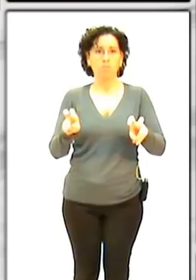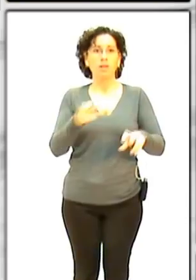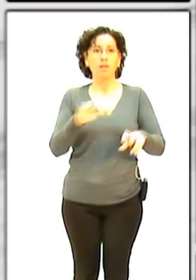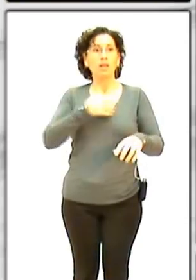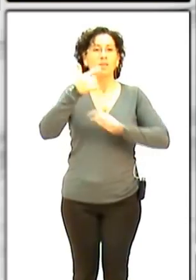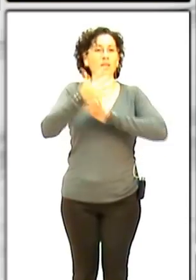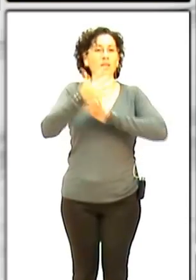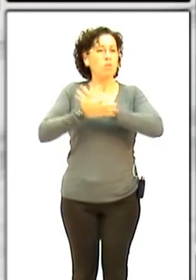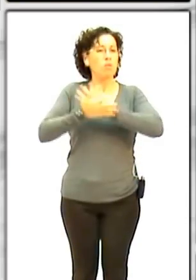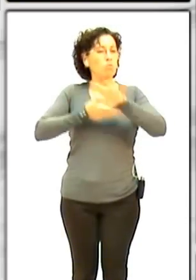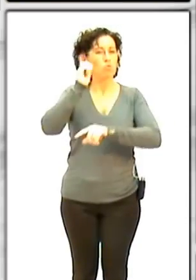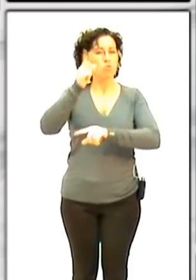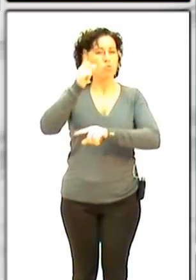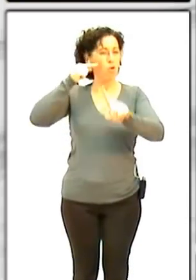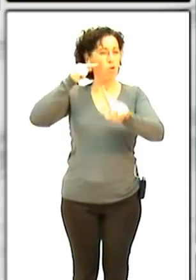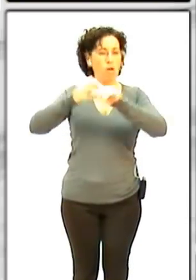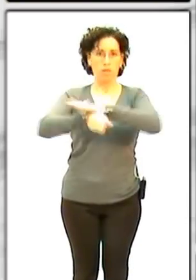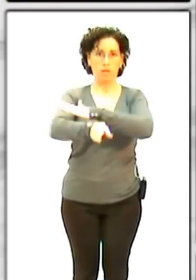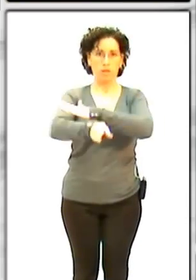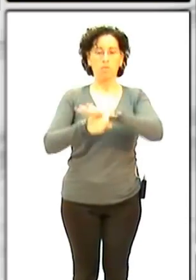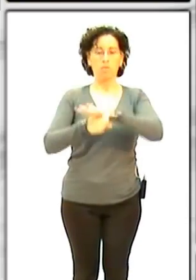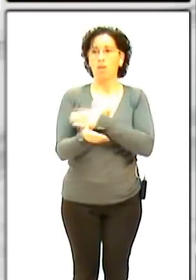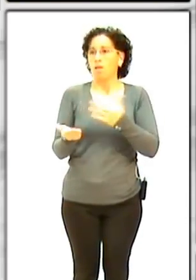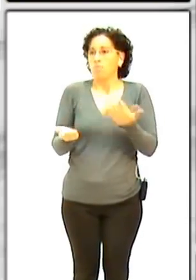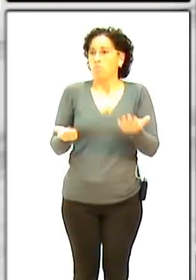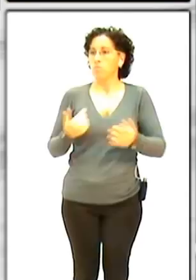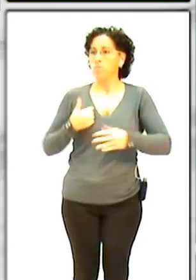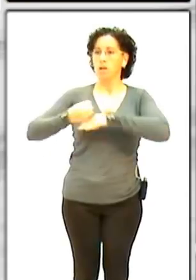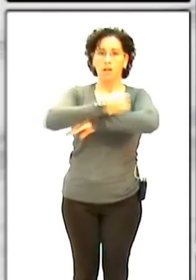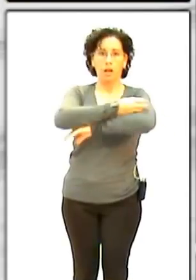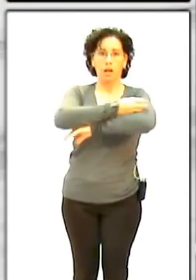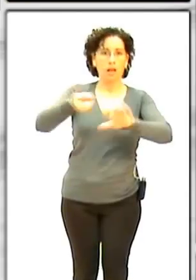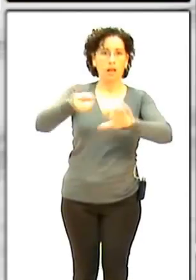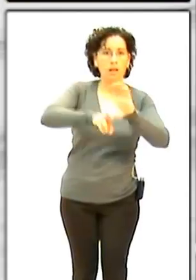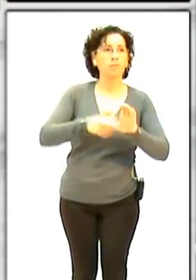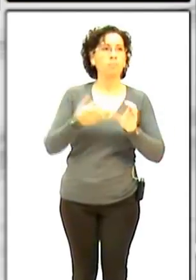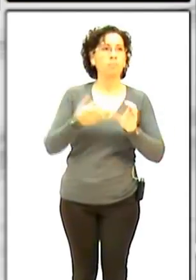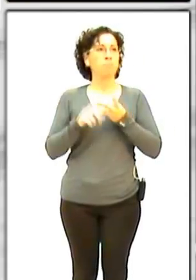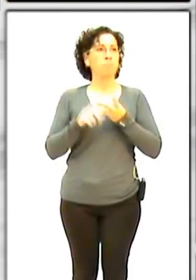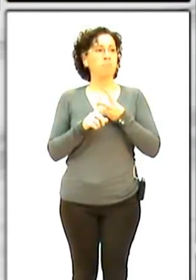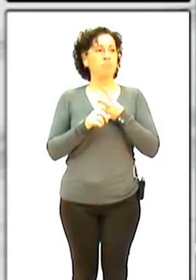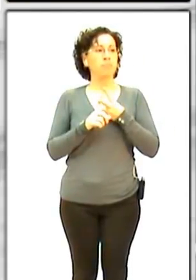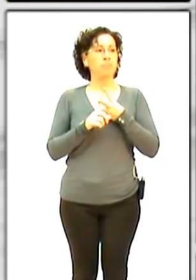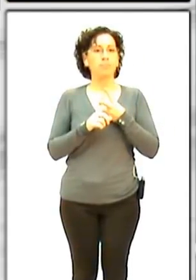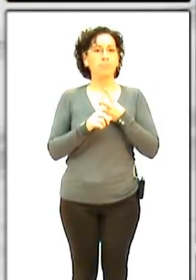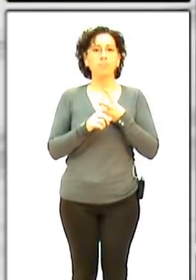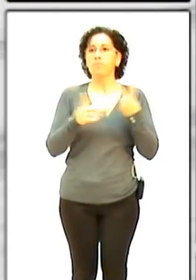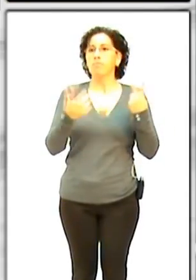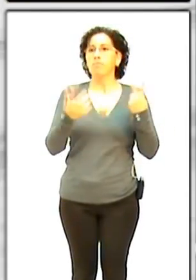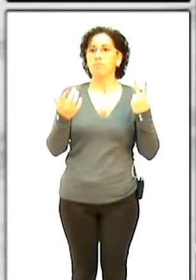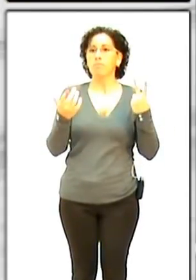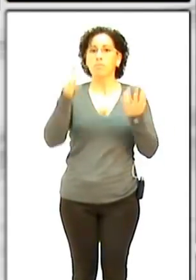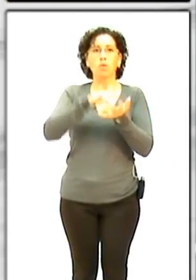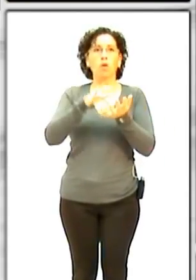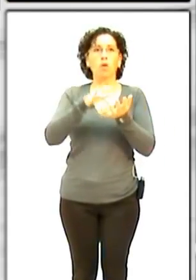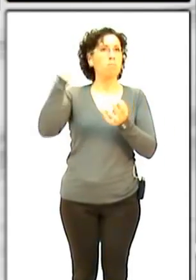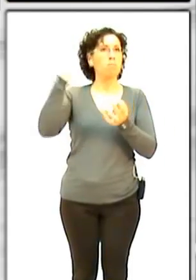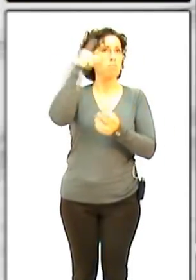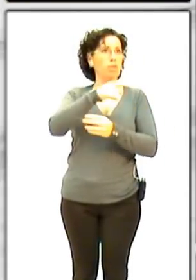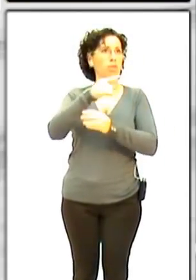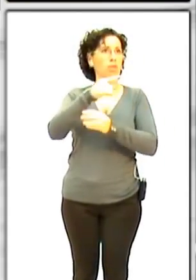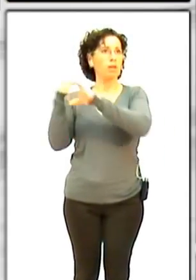accesibilidad, poder ir a trenes, poder conocer el momento en el que va a llegar un tren,